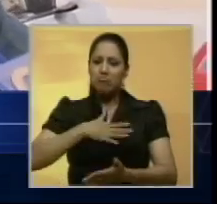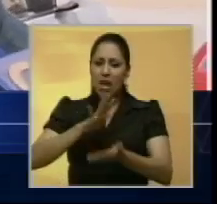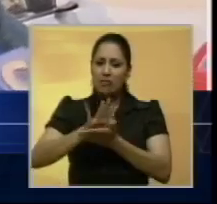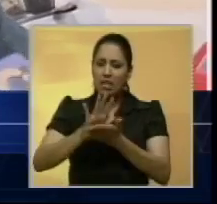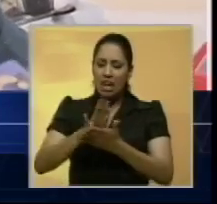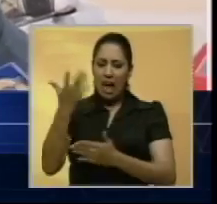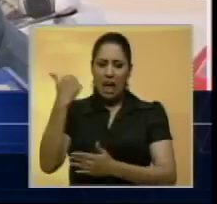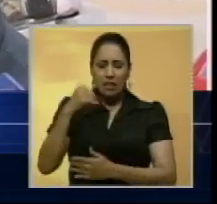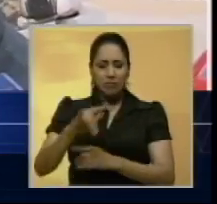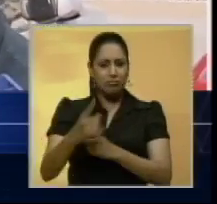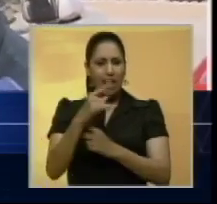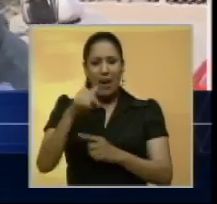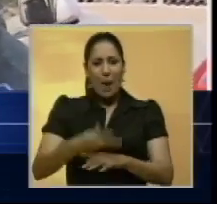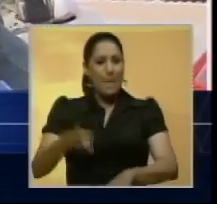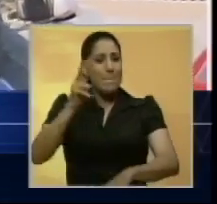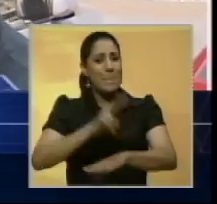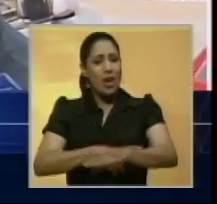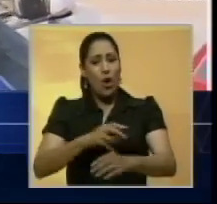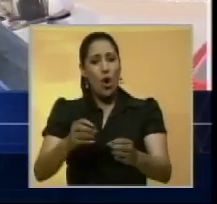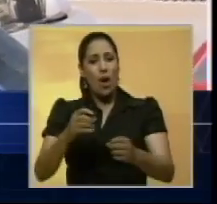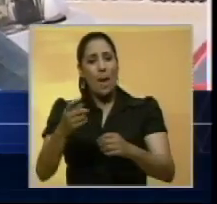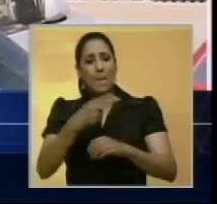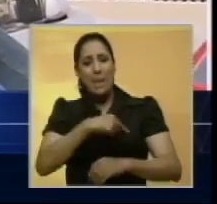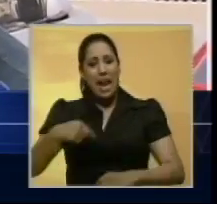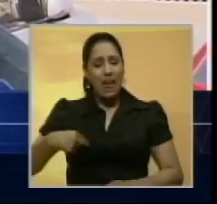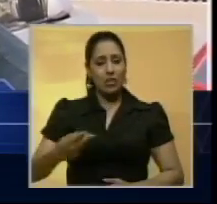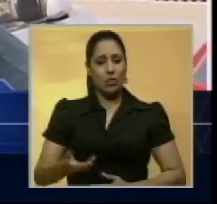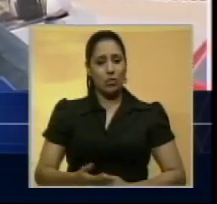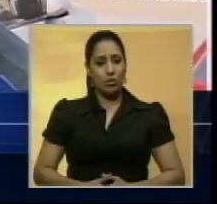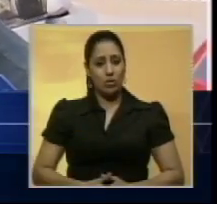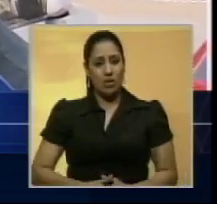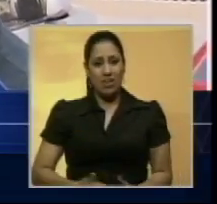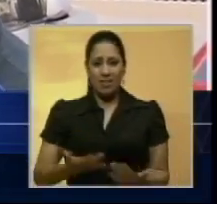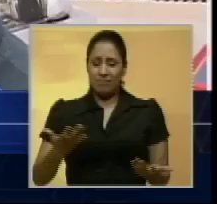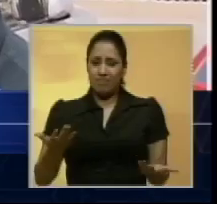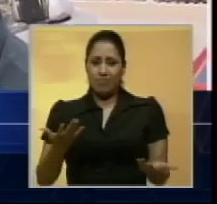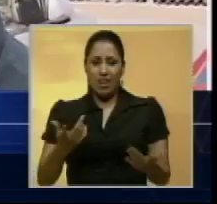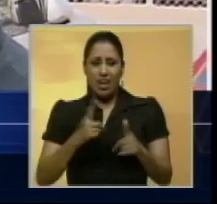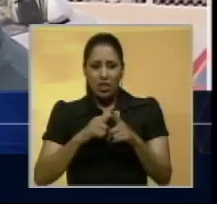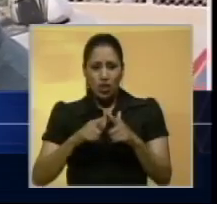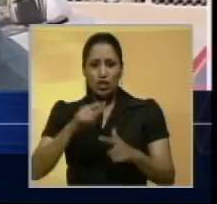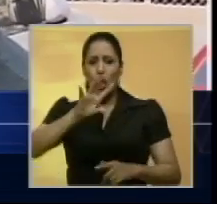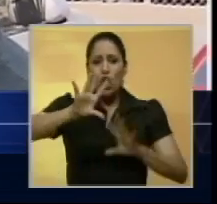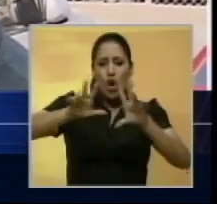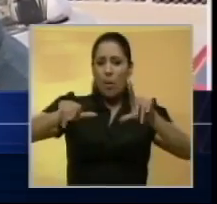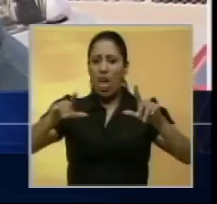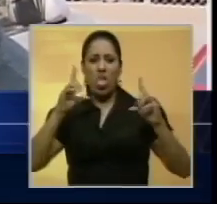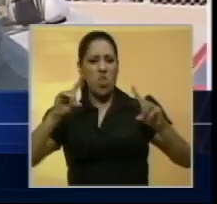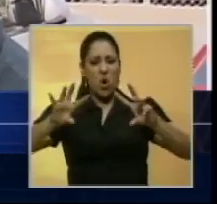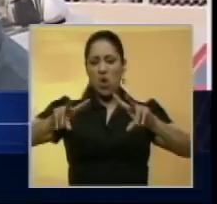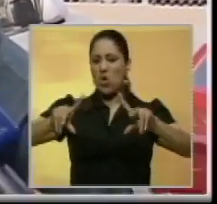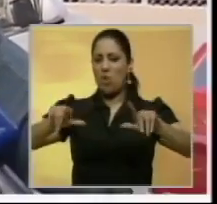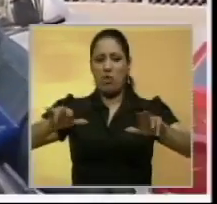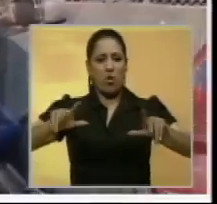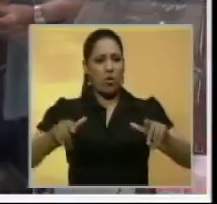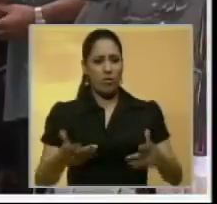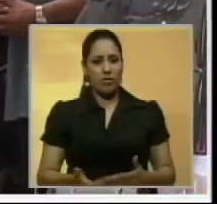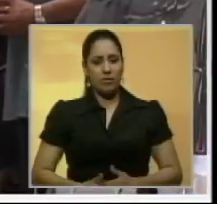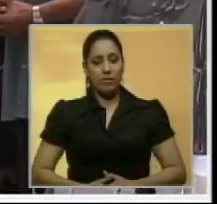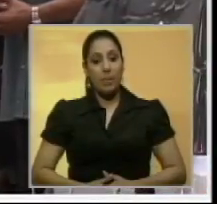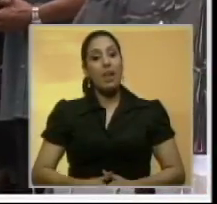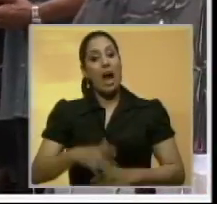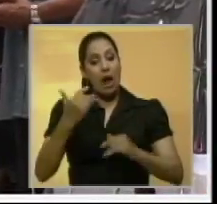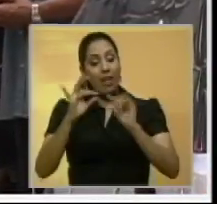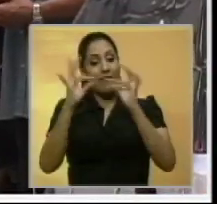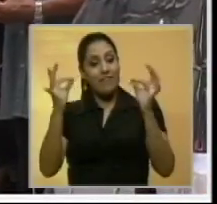o menos seguro, y donde hay más delincuencia, y más por eso. Entonces quieren robar todo el mundo para ellos poder también tener lo de ellos. Los